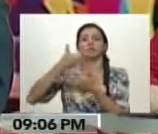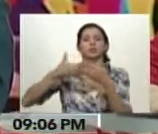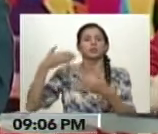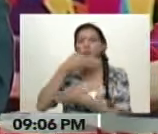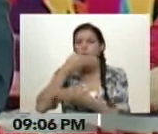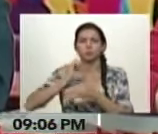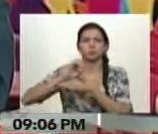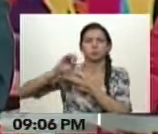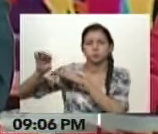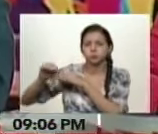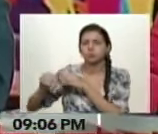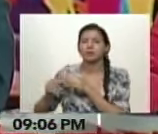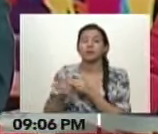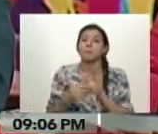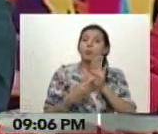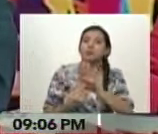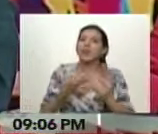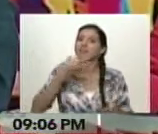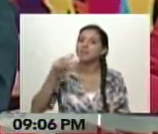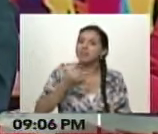para disipar tantas mentiras.